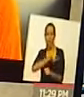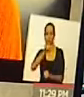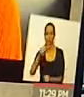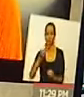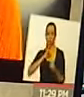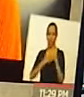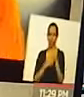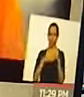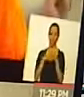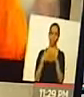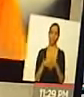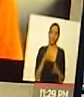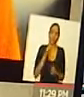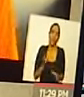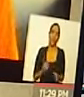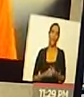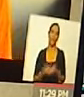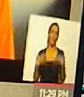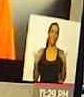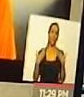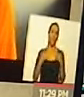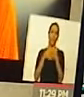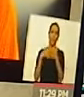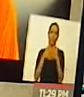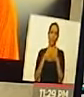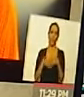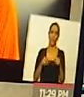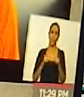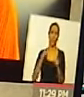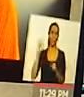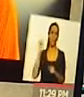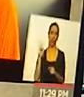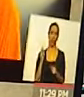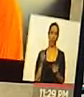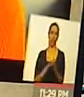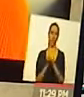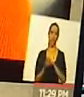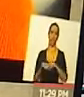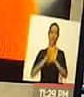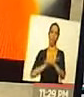Estados Unidos, bueno, muy celebrada por los gringos, por cierto es que en Venezuela las cosas acabaron mucho peor para él.